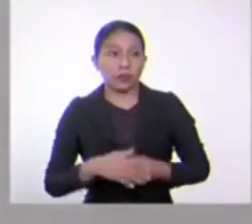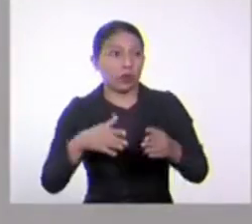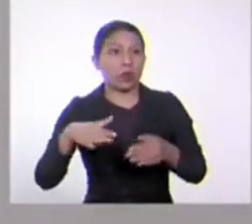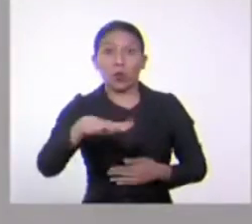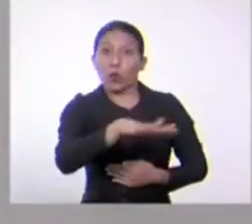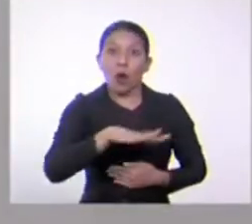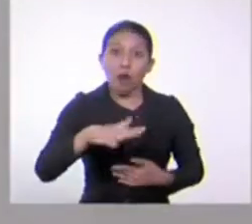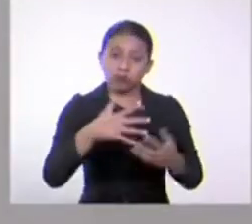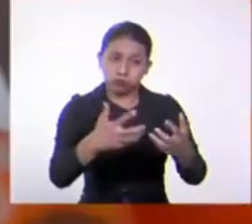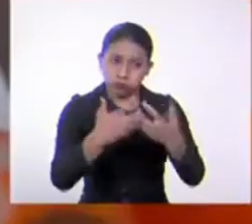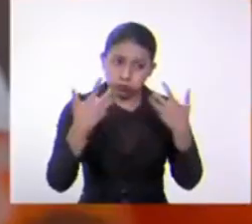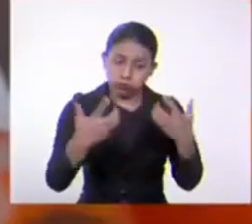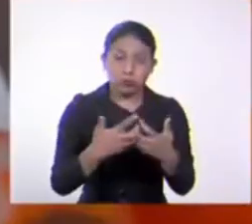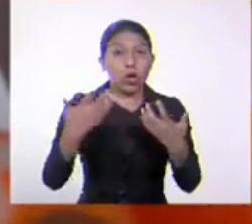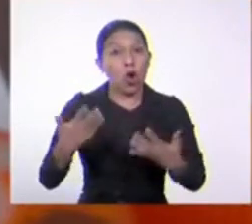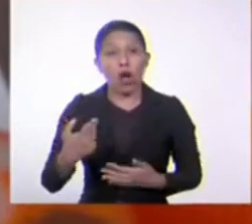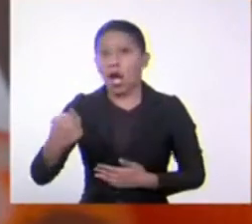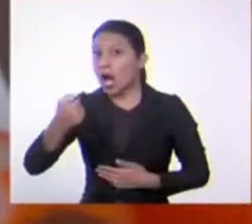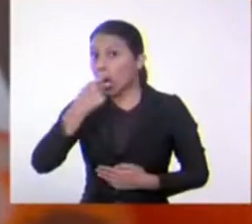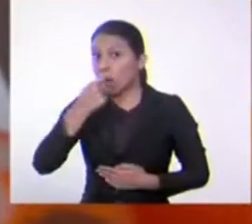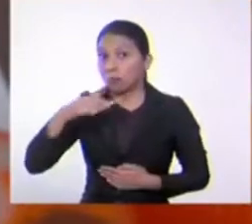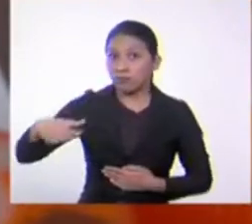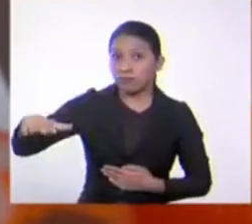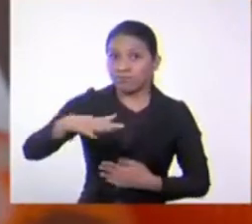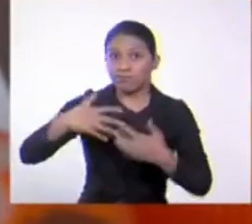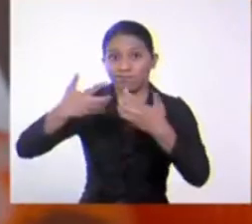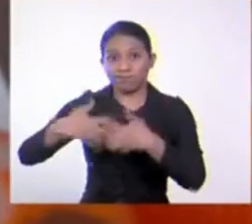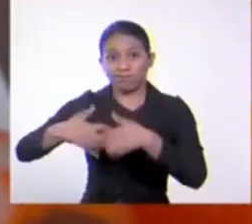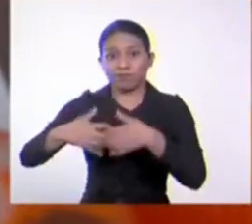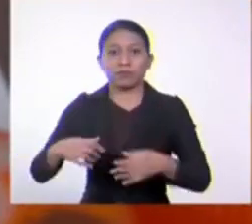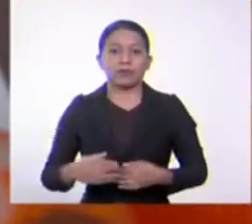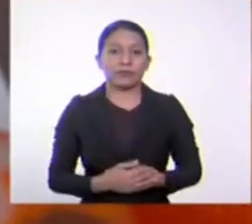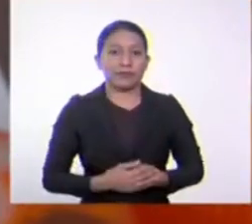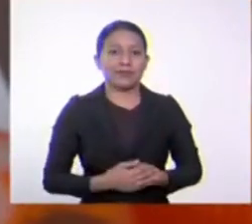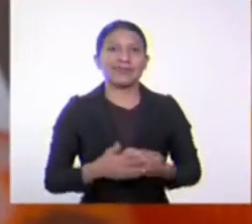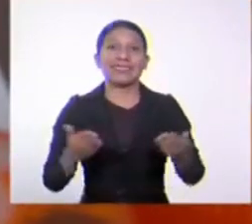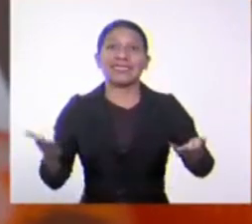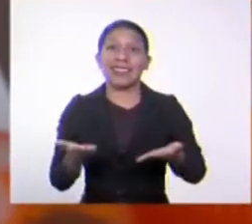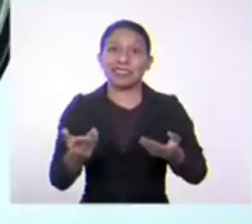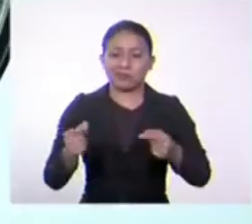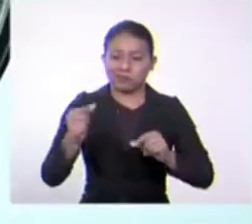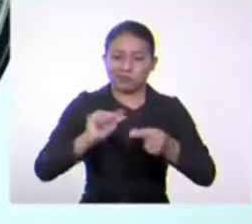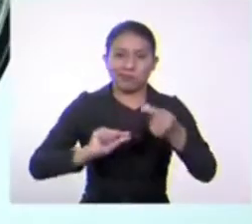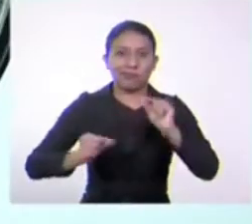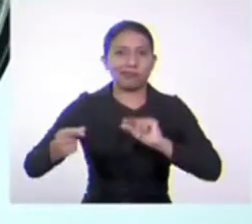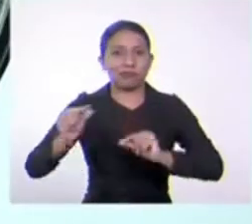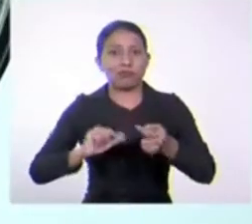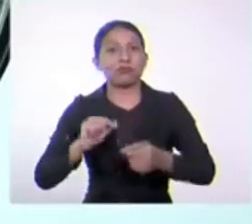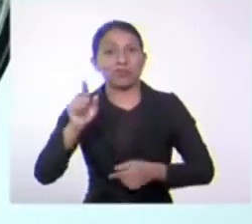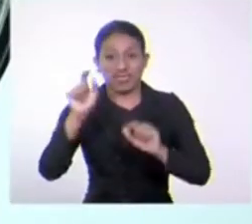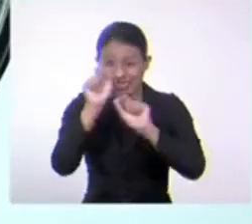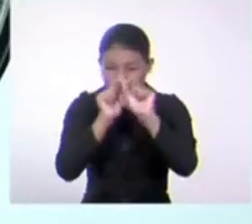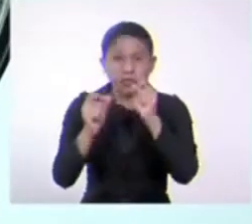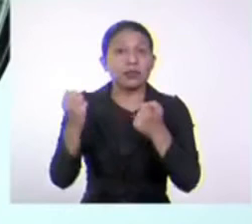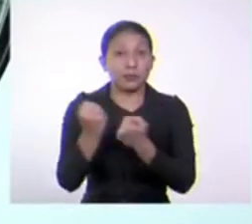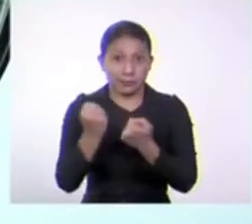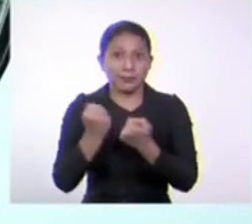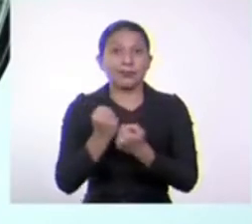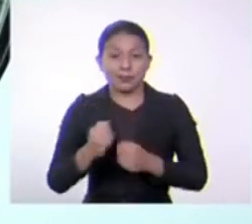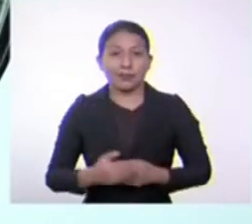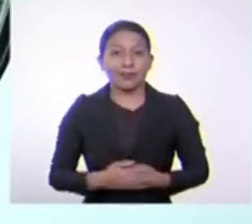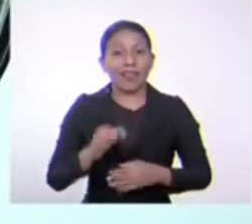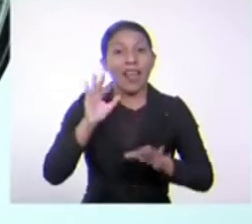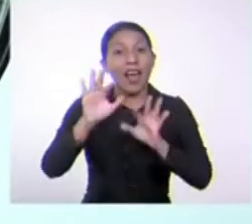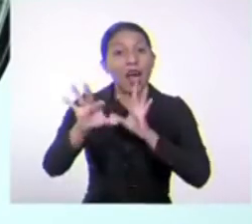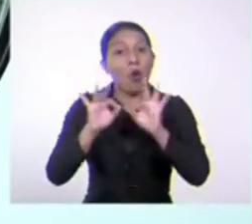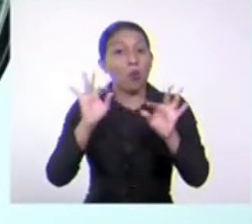las farmacéuticas. Esta es otra importancia, la elaboración de químicos. Algunas sustancias son extraídas de